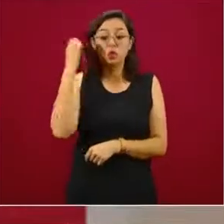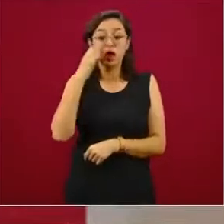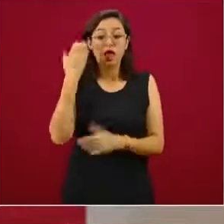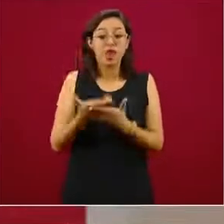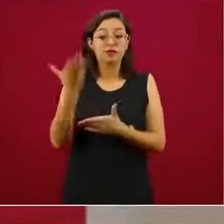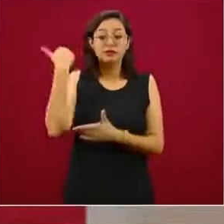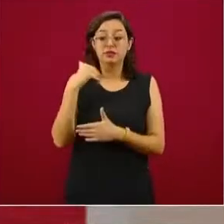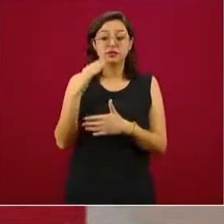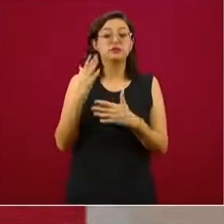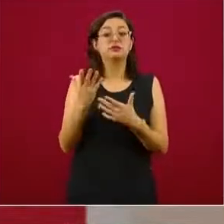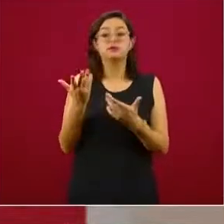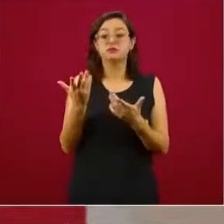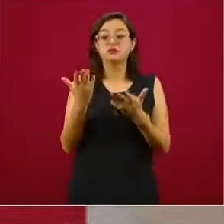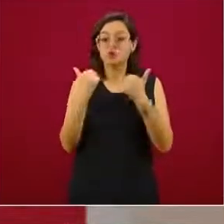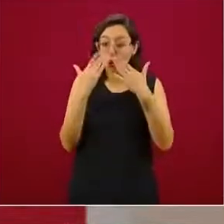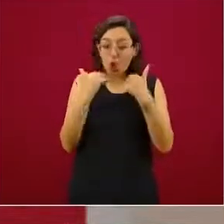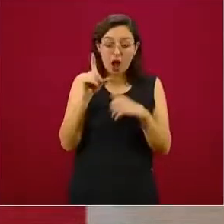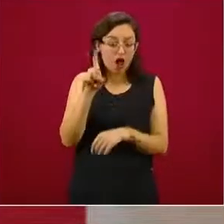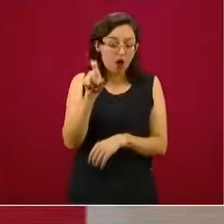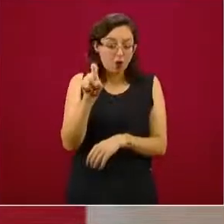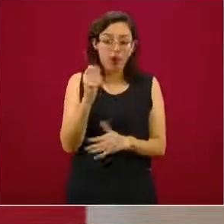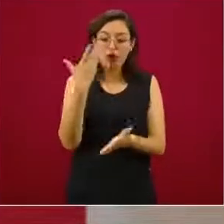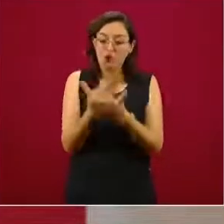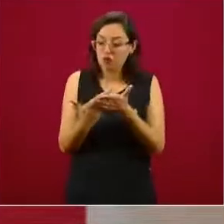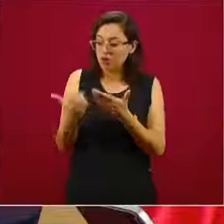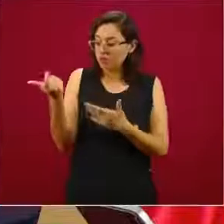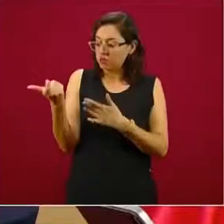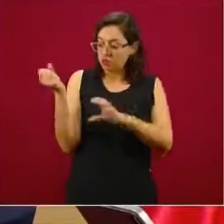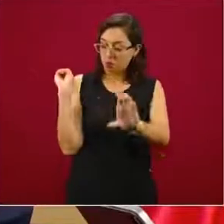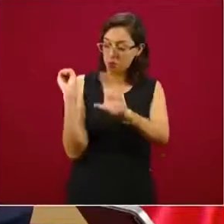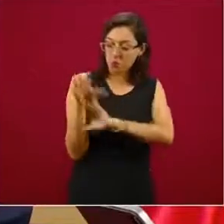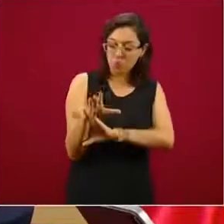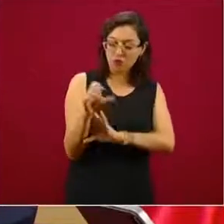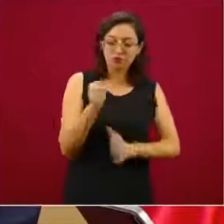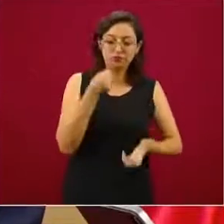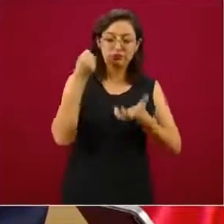agua, con este recurso van a poder